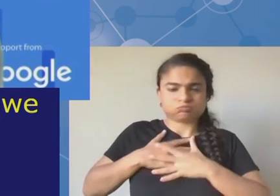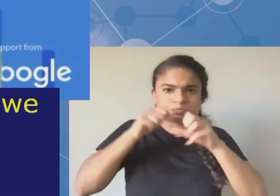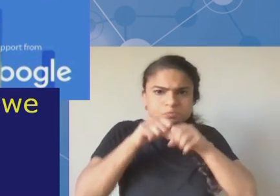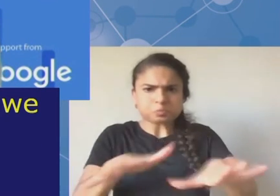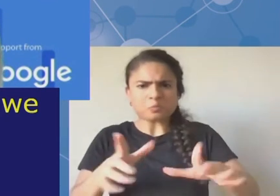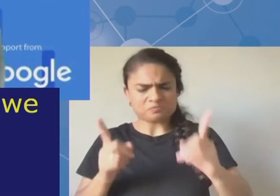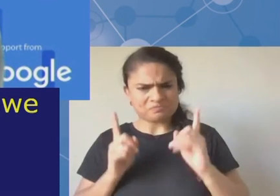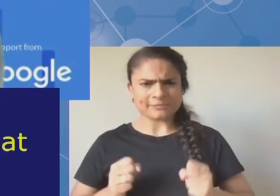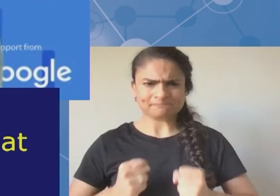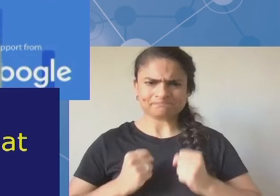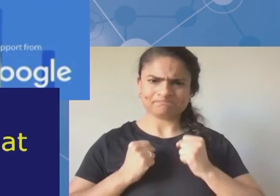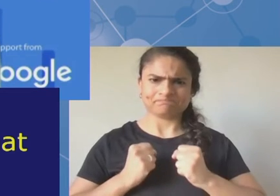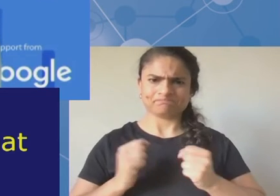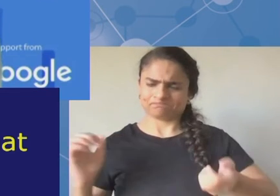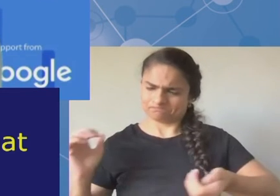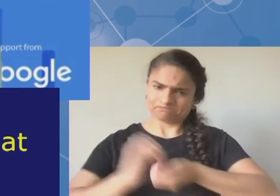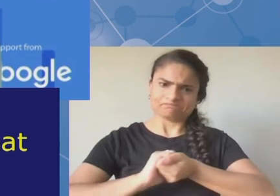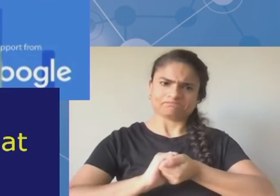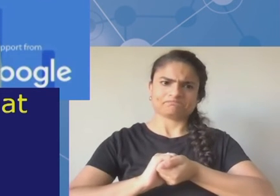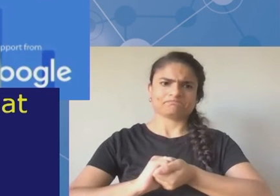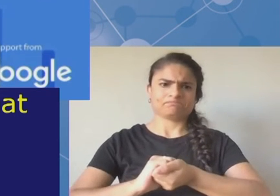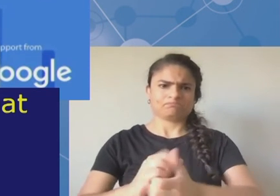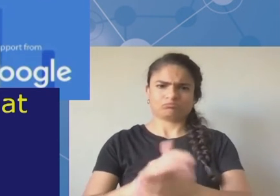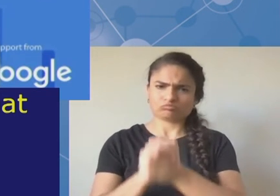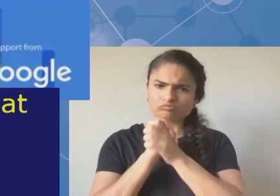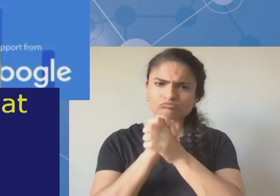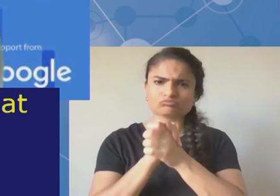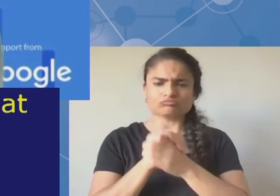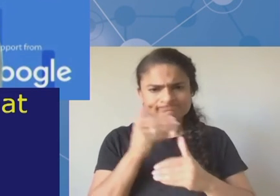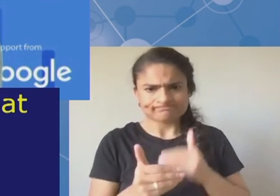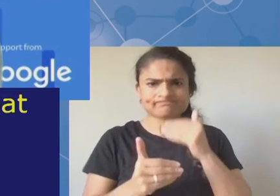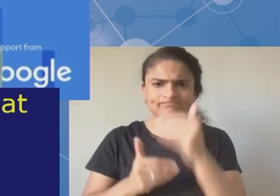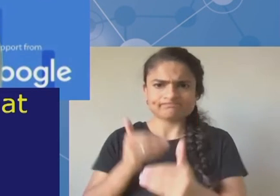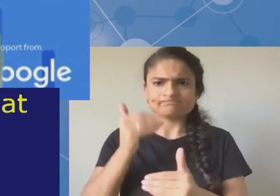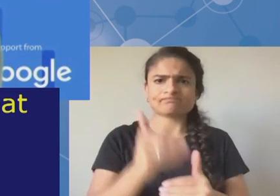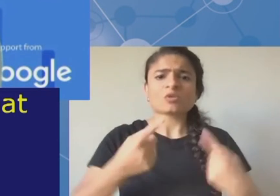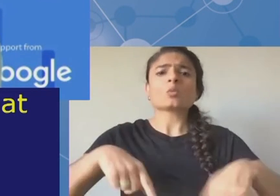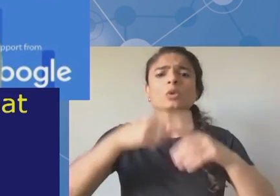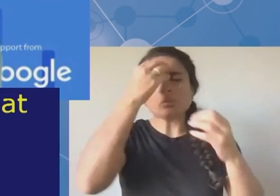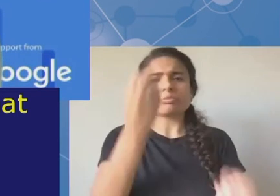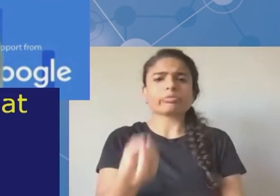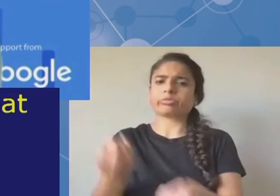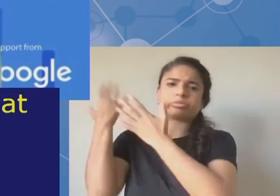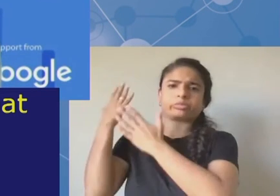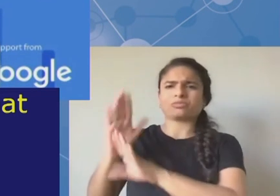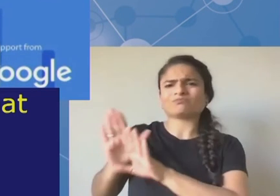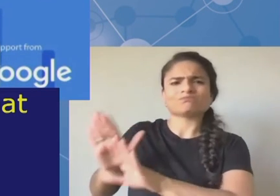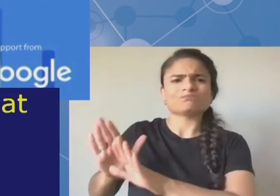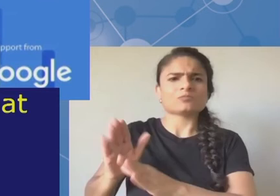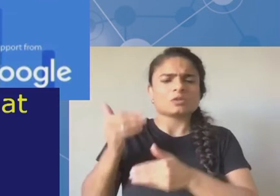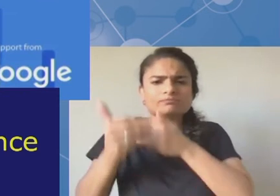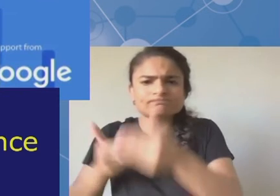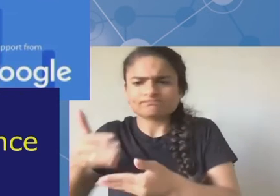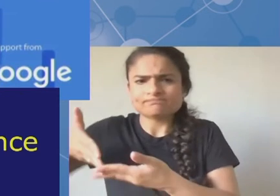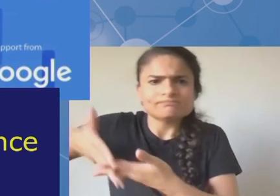de competencias digitales. Todos juntos tenemos más fuerza, por eso no podemos olvidarnos de los derechos de los